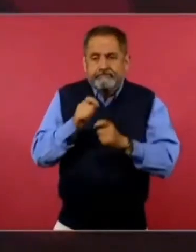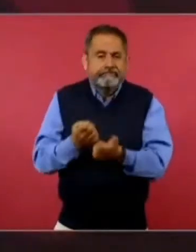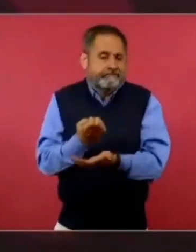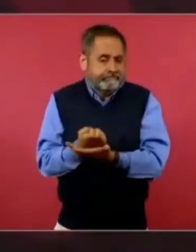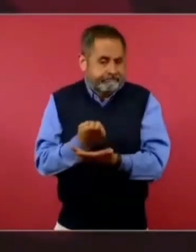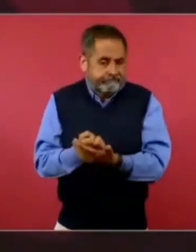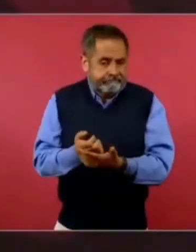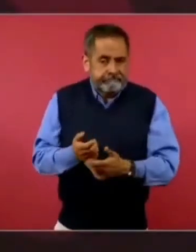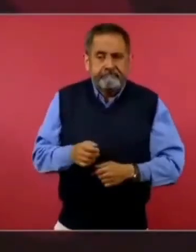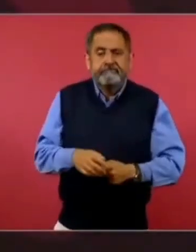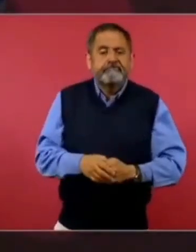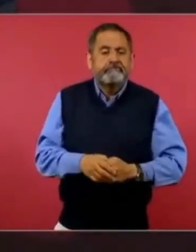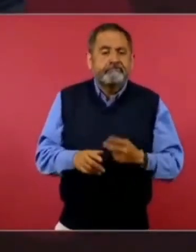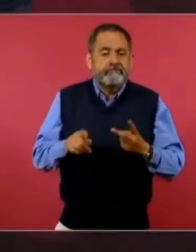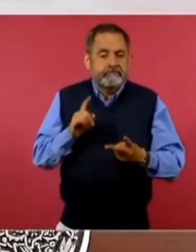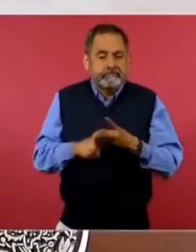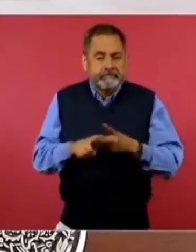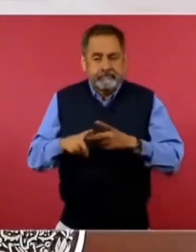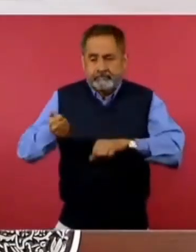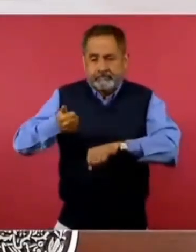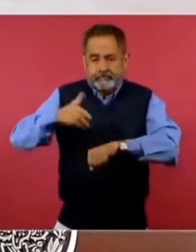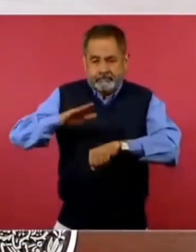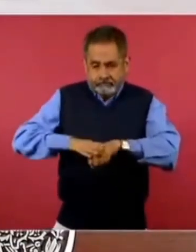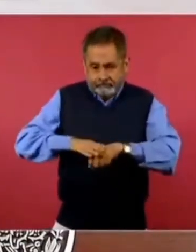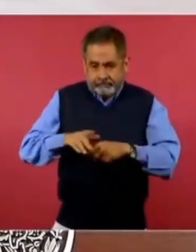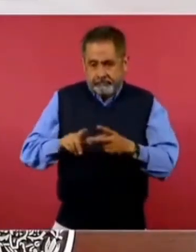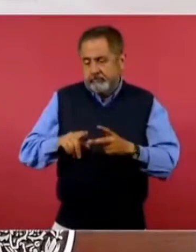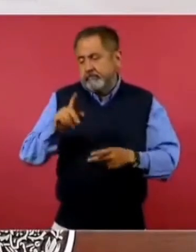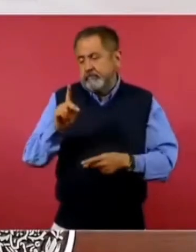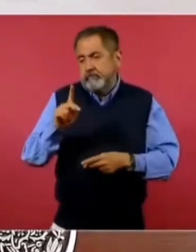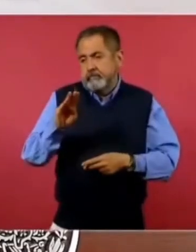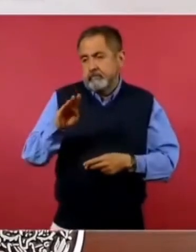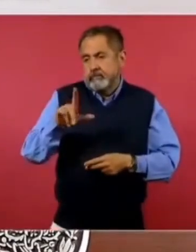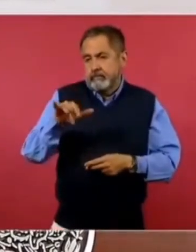economía, administración pública,